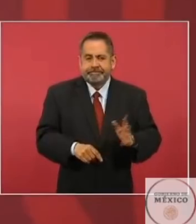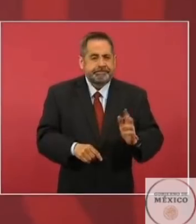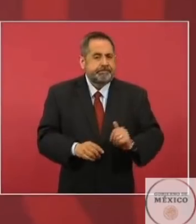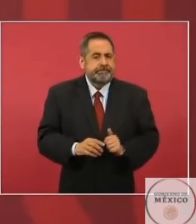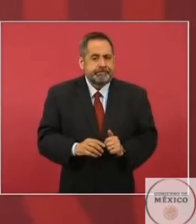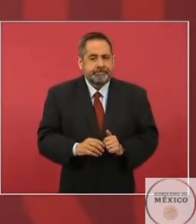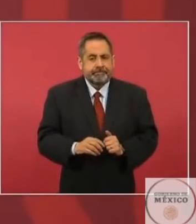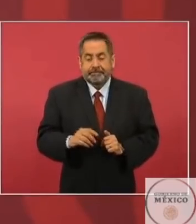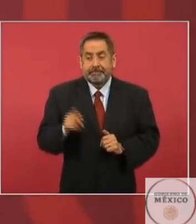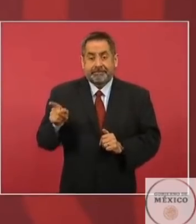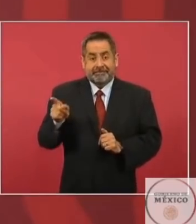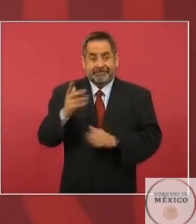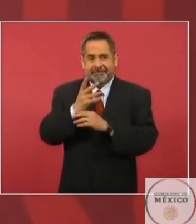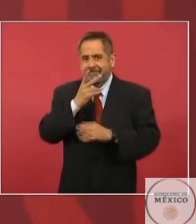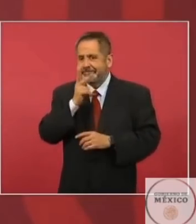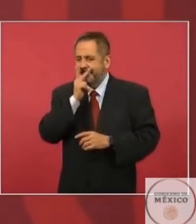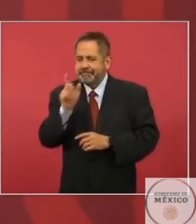y usaba una palabra